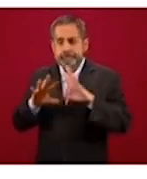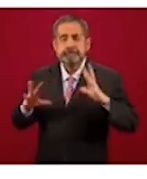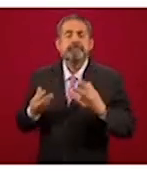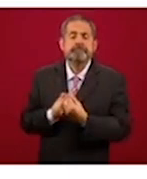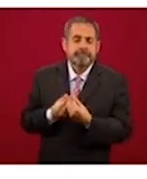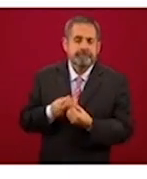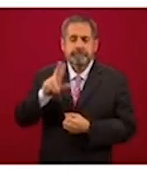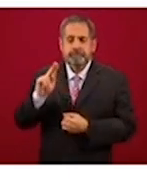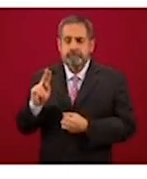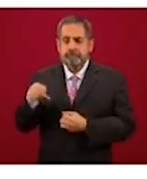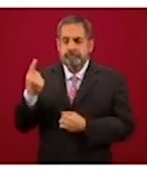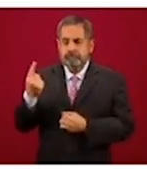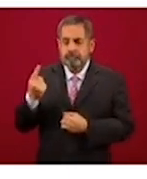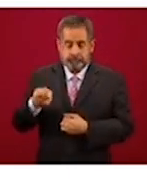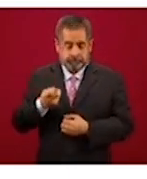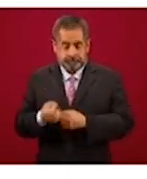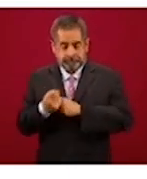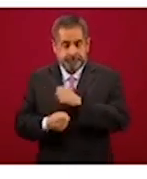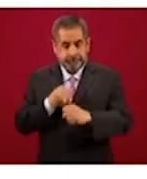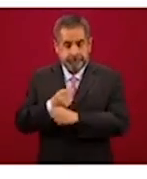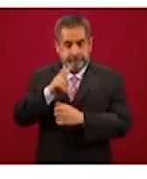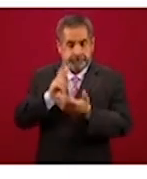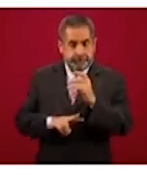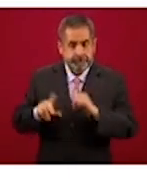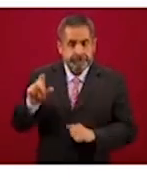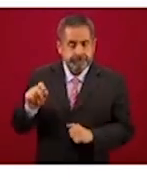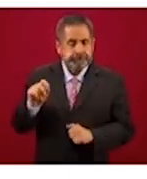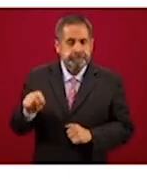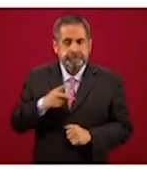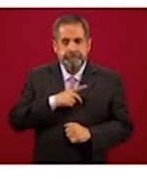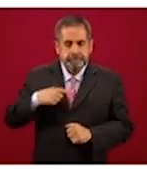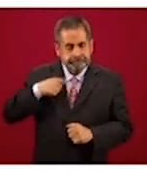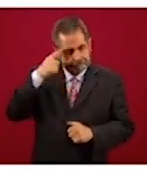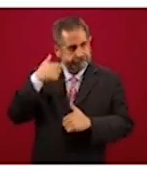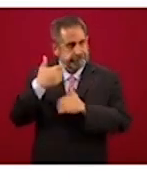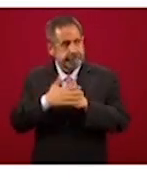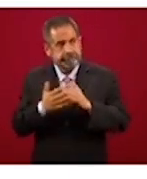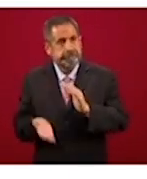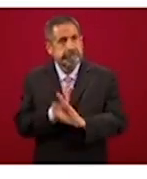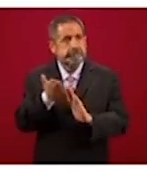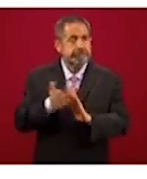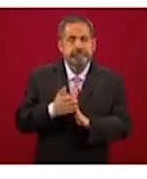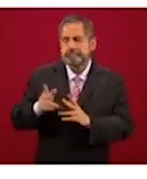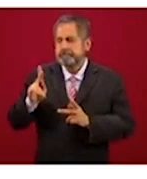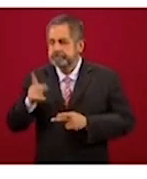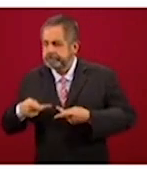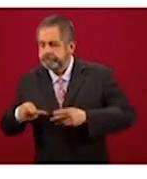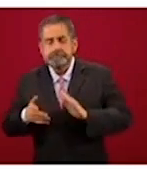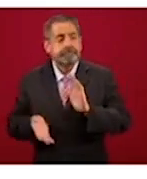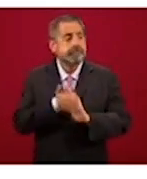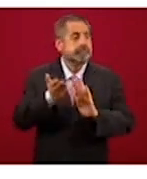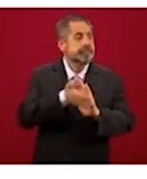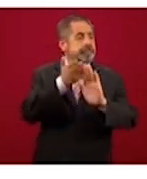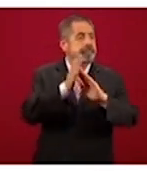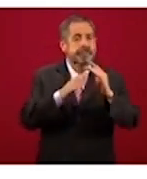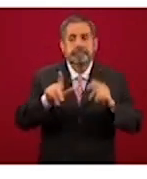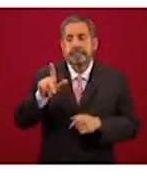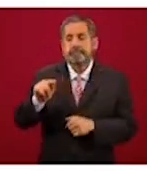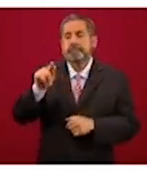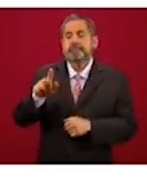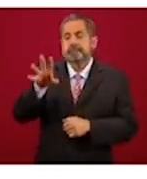además en este año 2020 debemos de construir según nuestro plan 79 cuarteles más